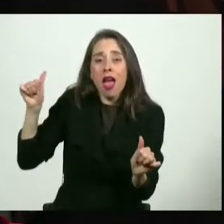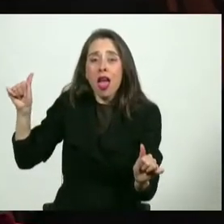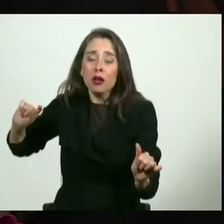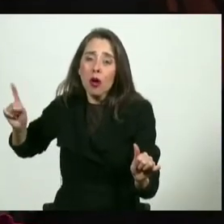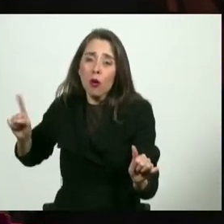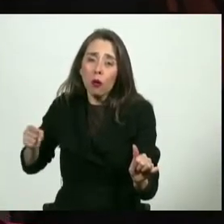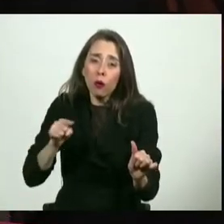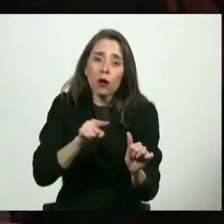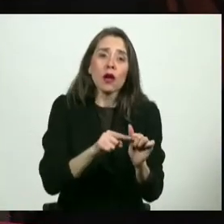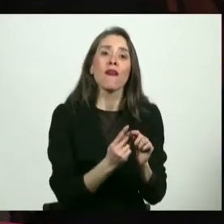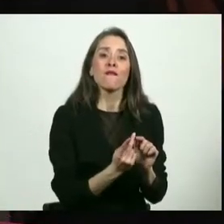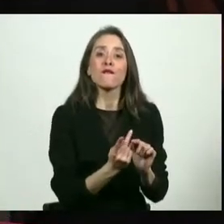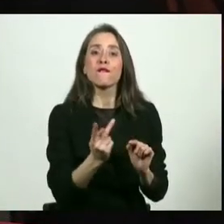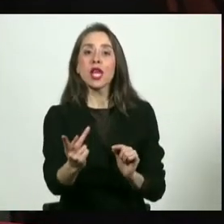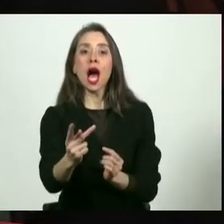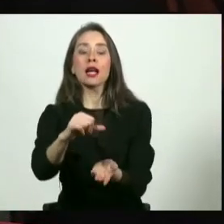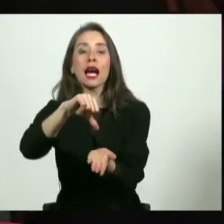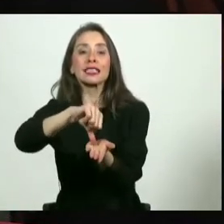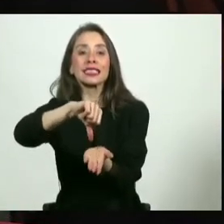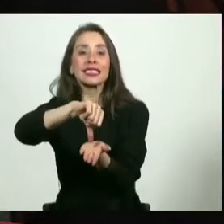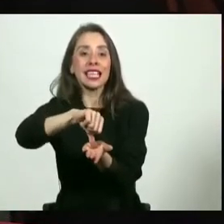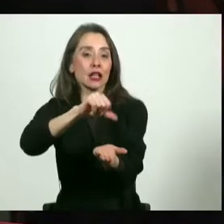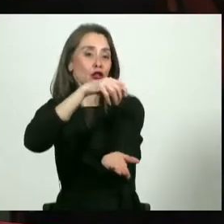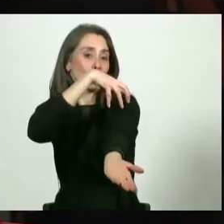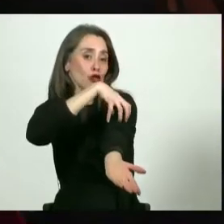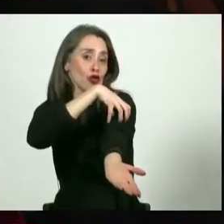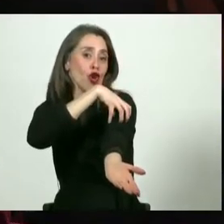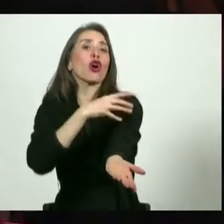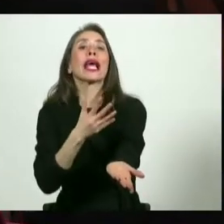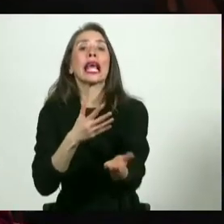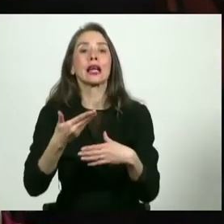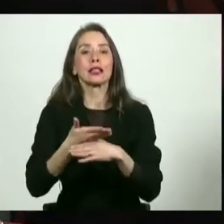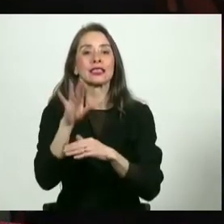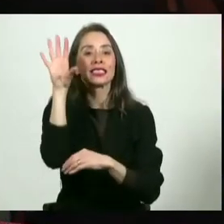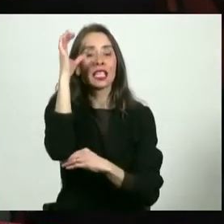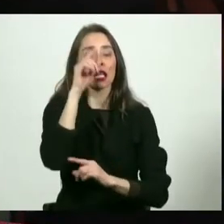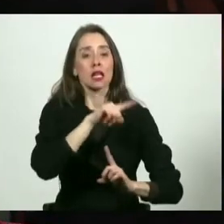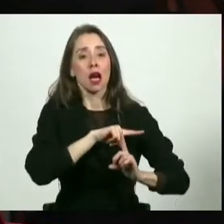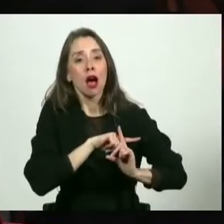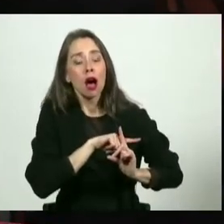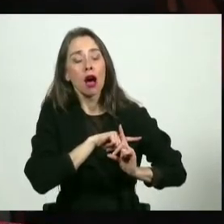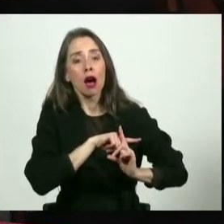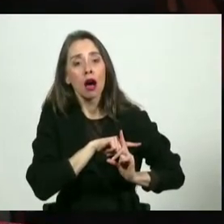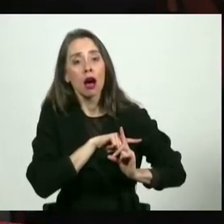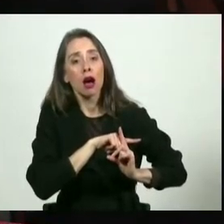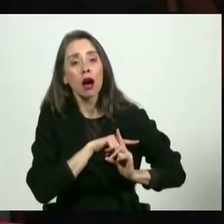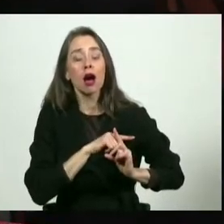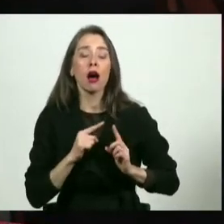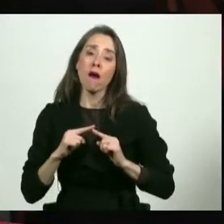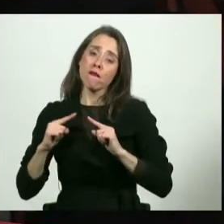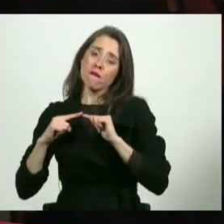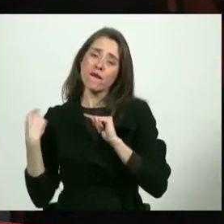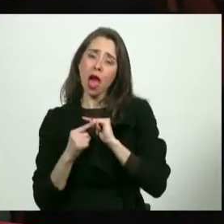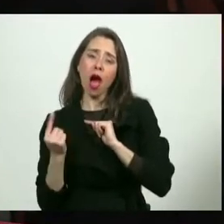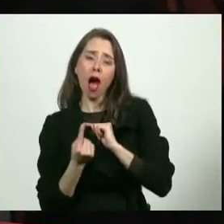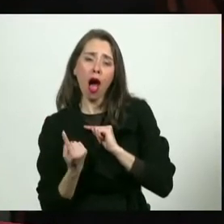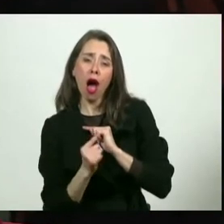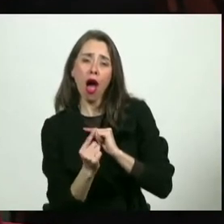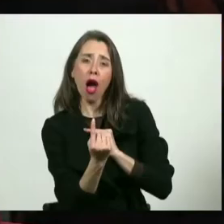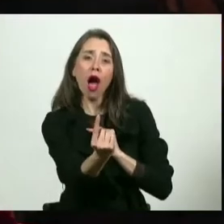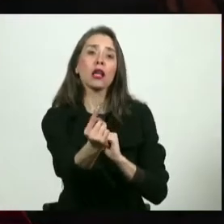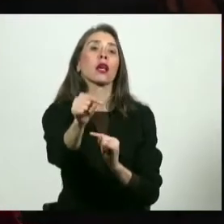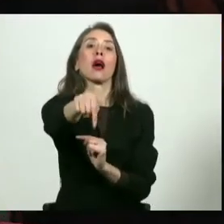ahí viajar al centro de la región, que es Serena. Entonces es un vía crucis el traslado para llegar a los centros de